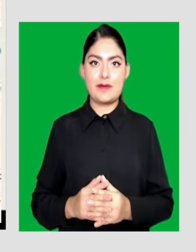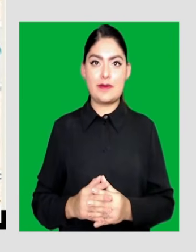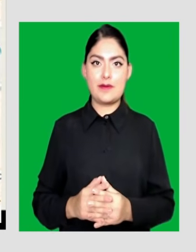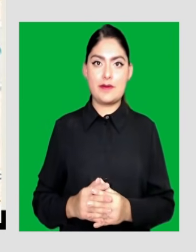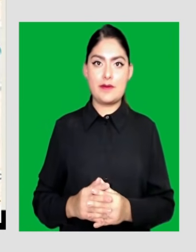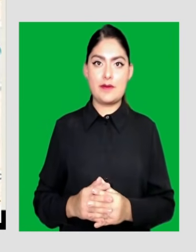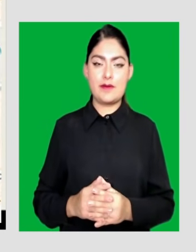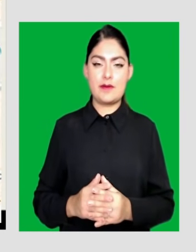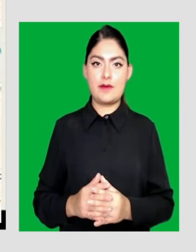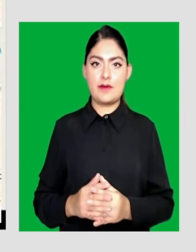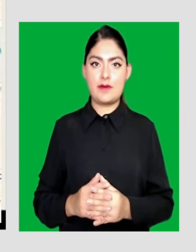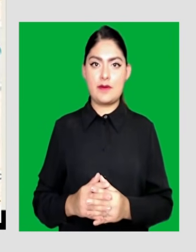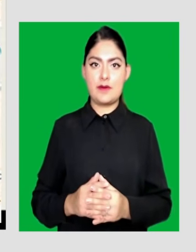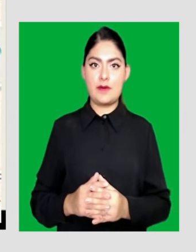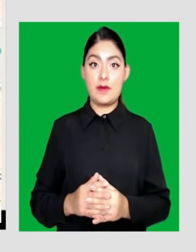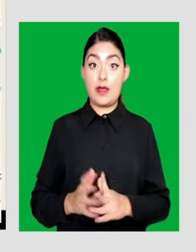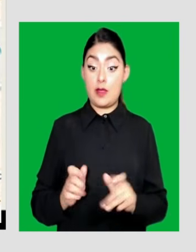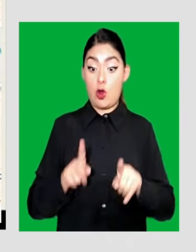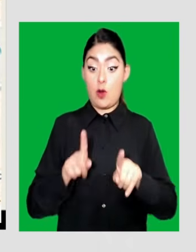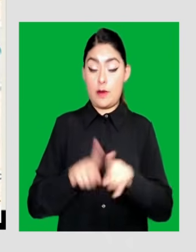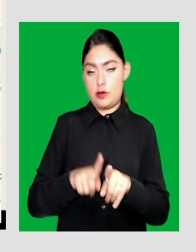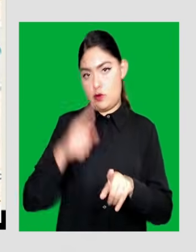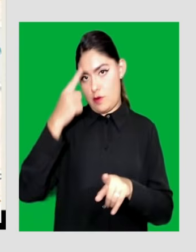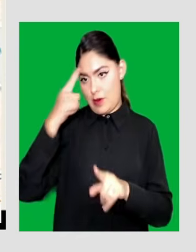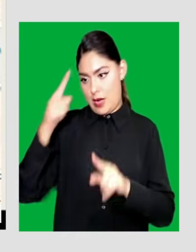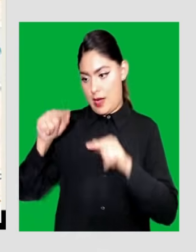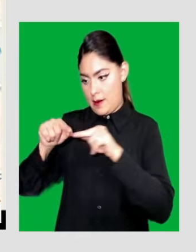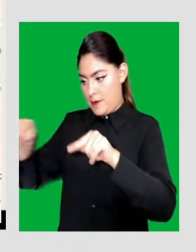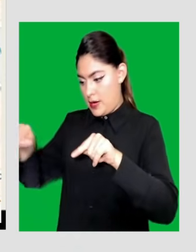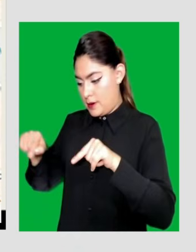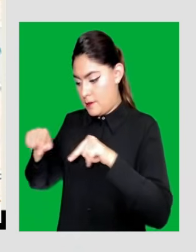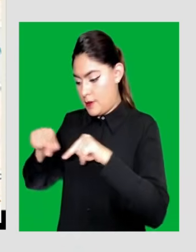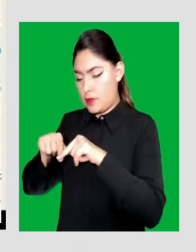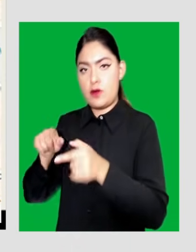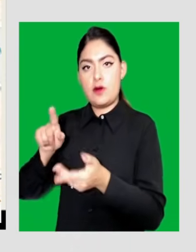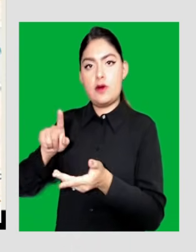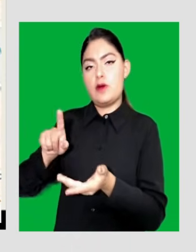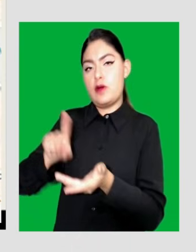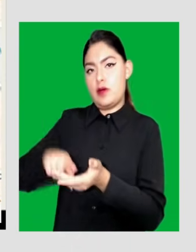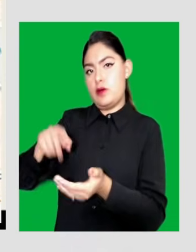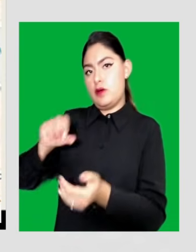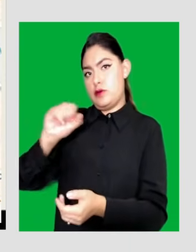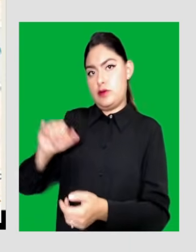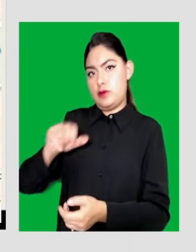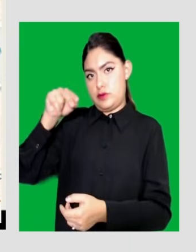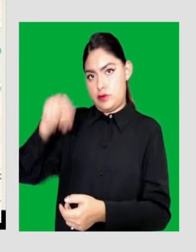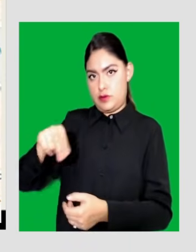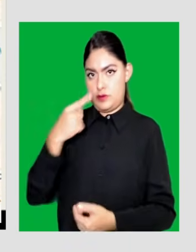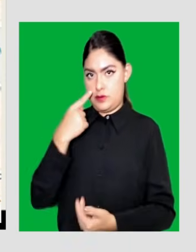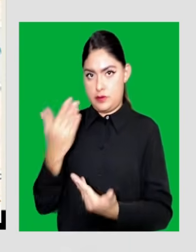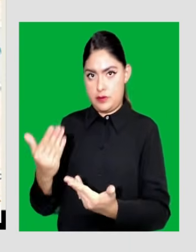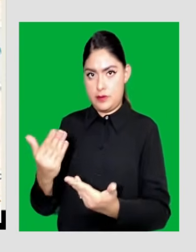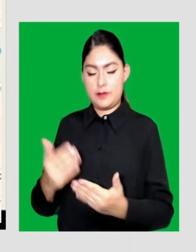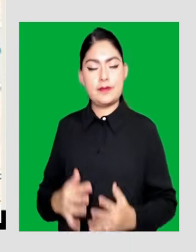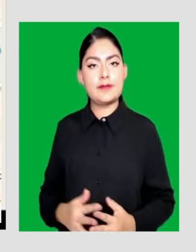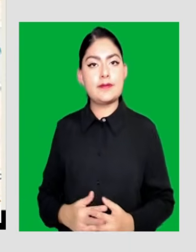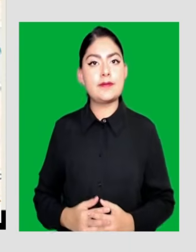poner el nombre que mejor se adecue. En este caso podemos poner perímetro